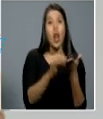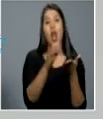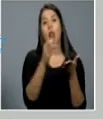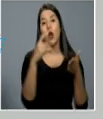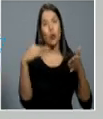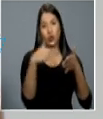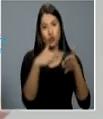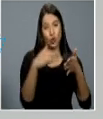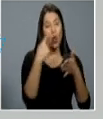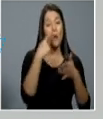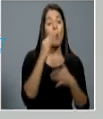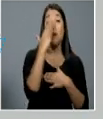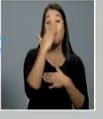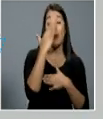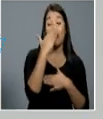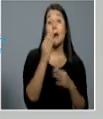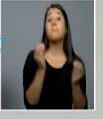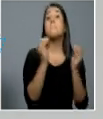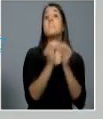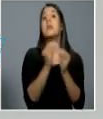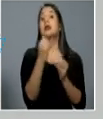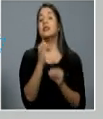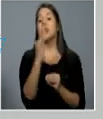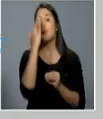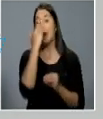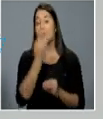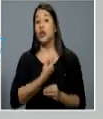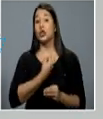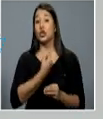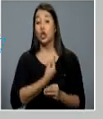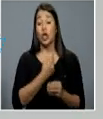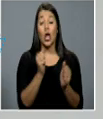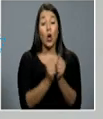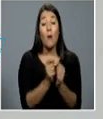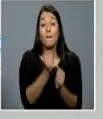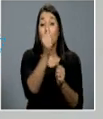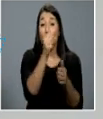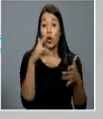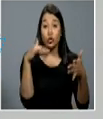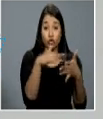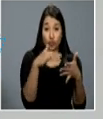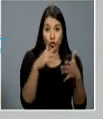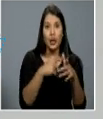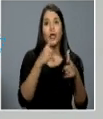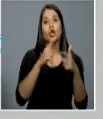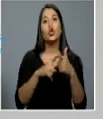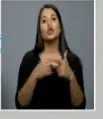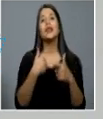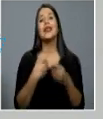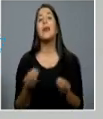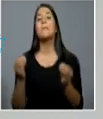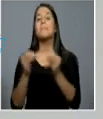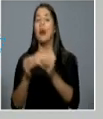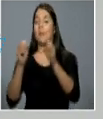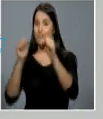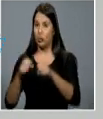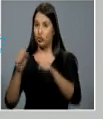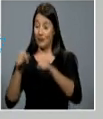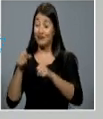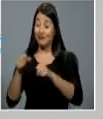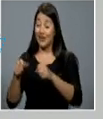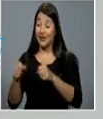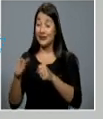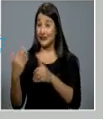una madre soltera, jefa de hogar con poca escolaridad, se duplican también, se van aumentando las probabilidades de que ese